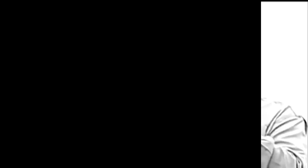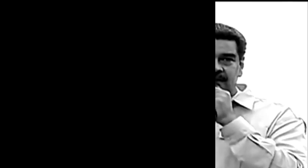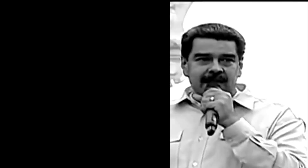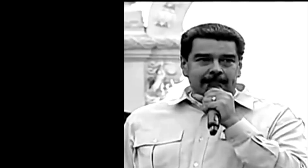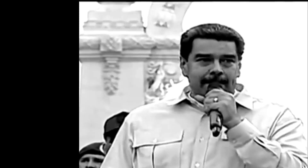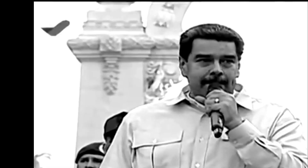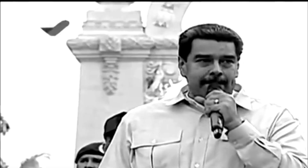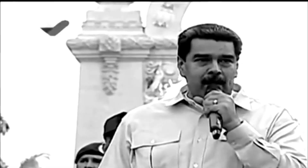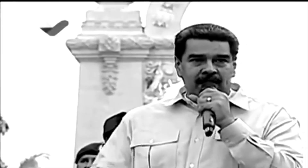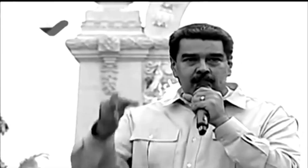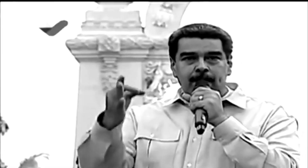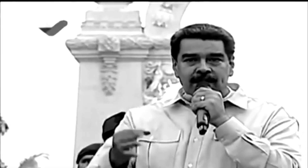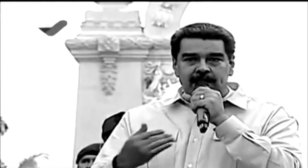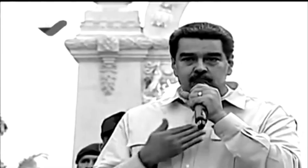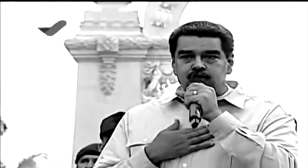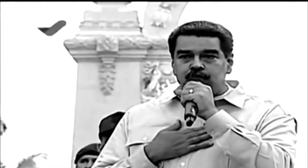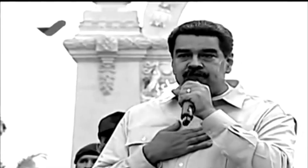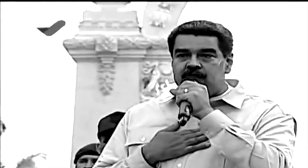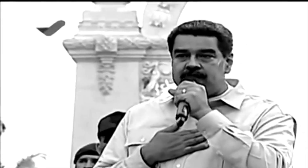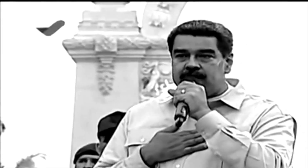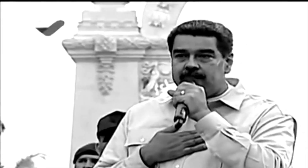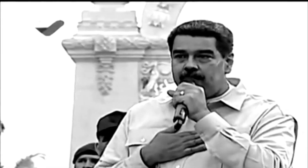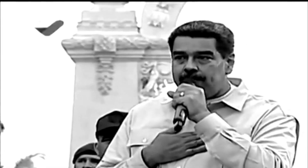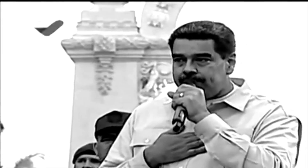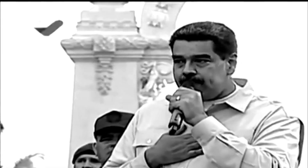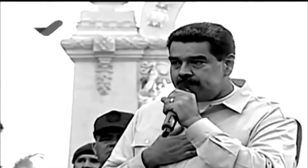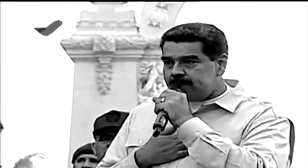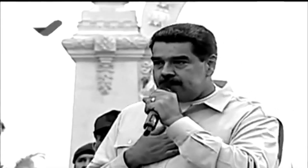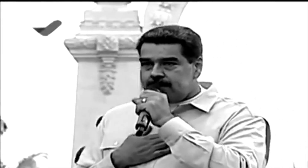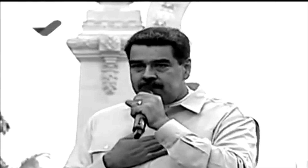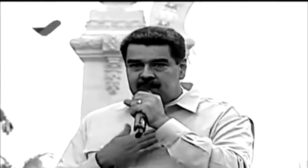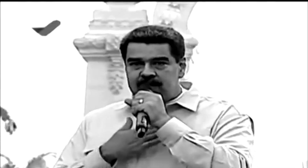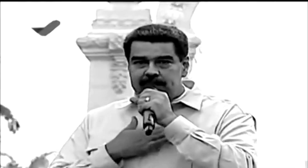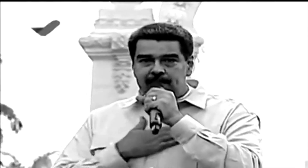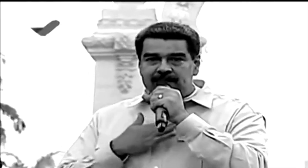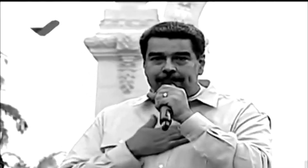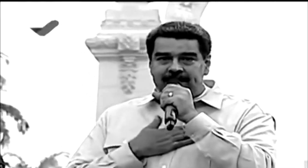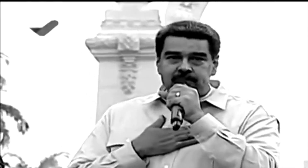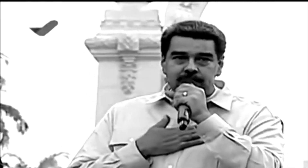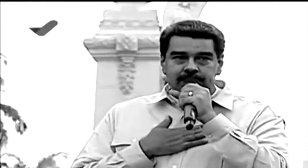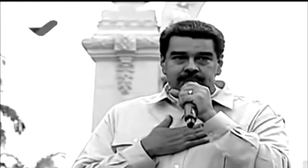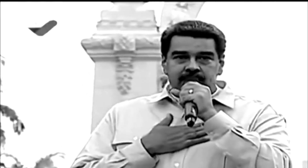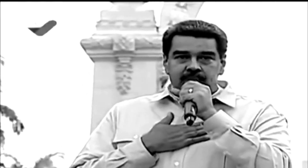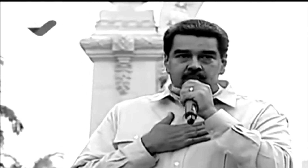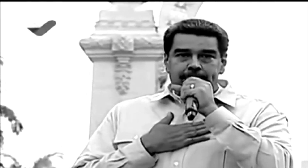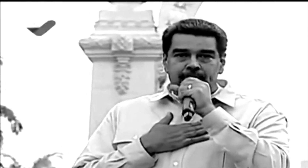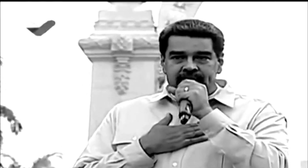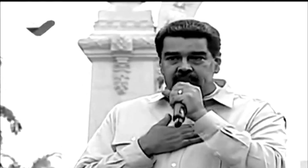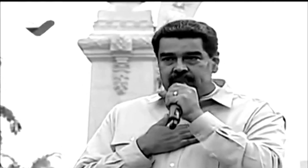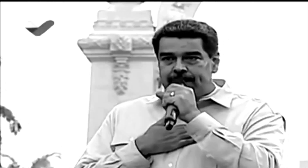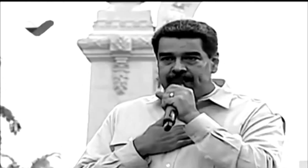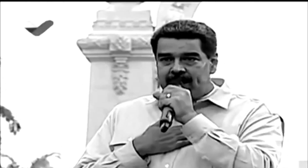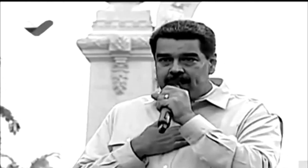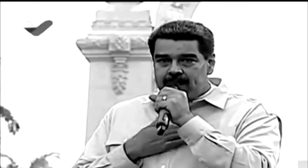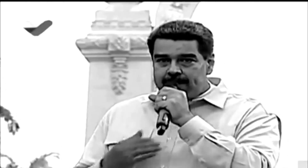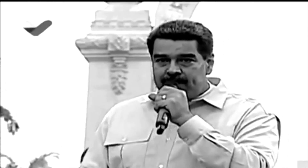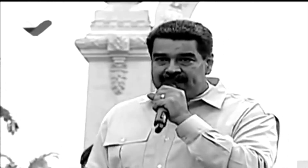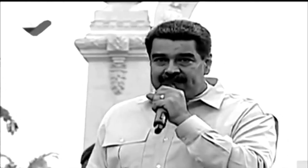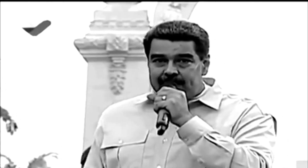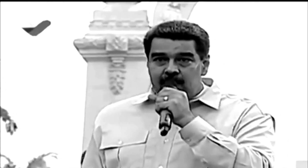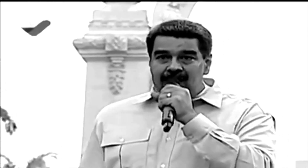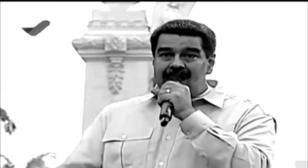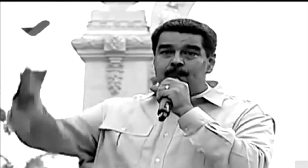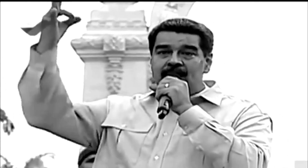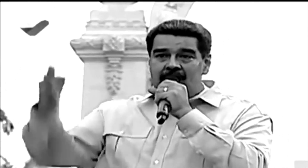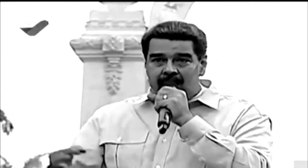pueden entender porque no podrán Nosotros sí lo entendemos porque lo llevamos en el pecho no han podido ni podrán